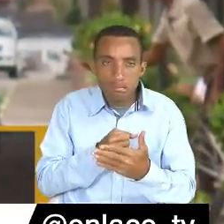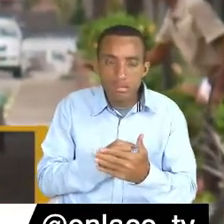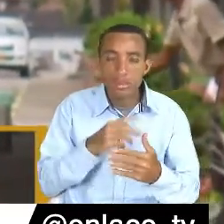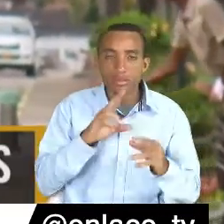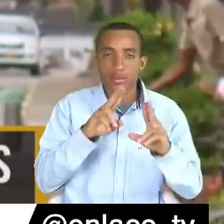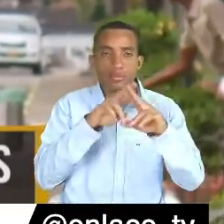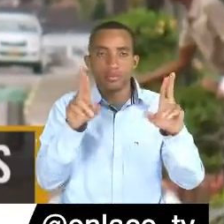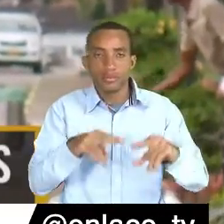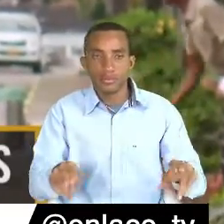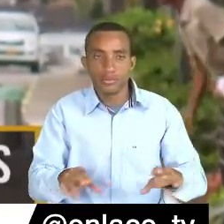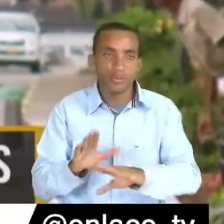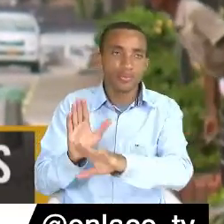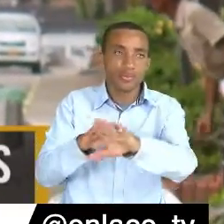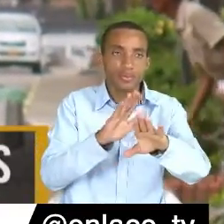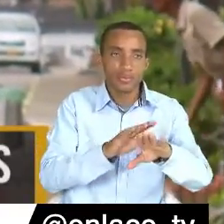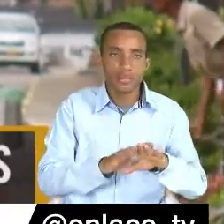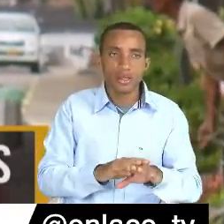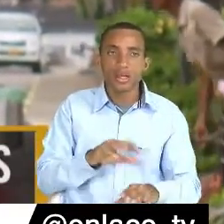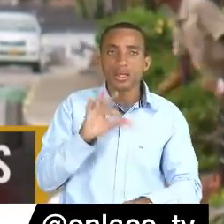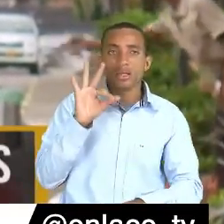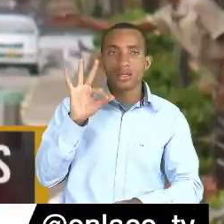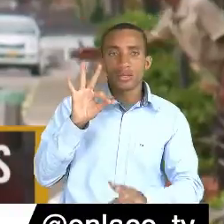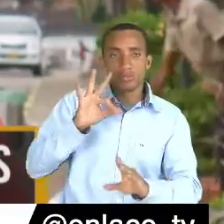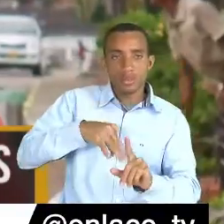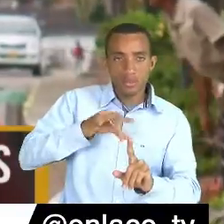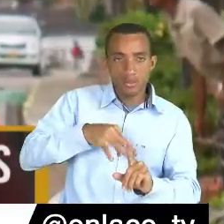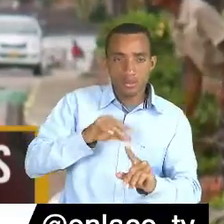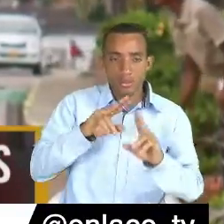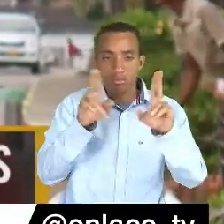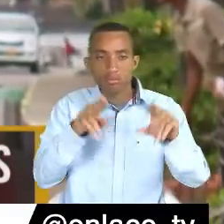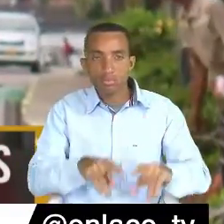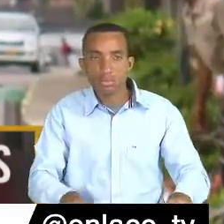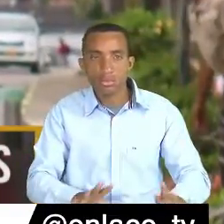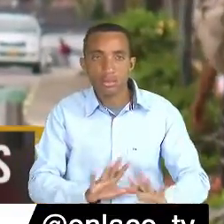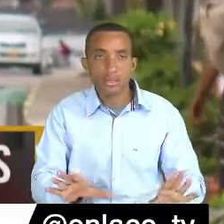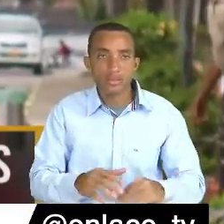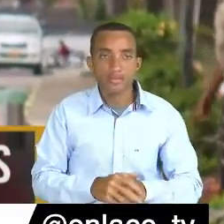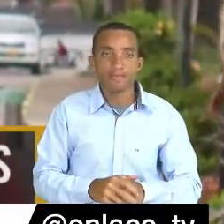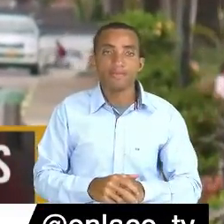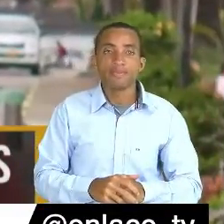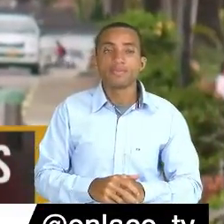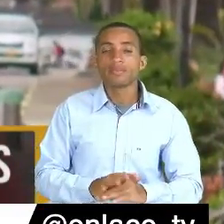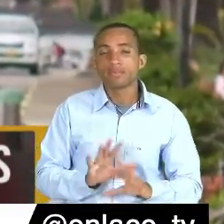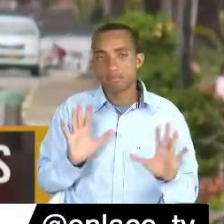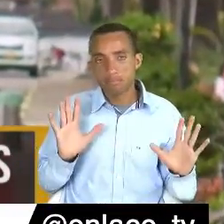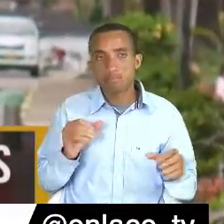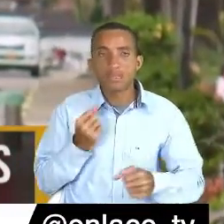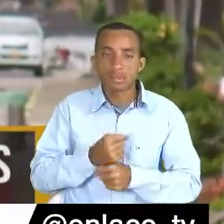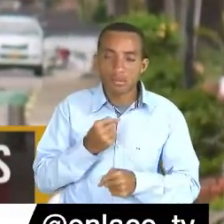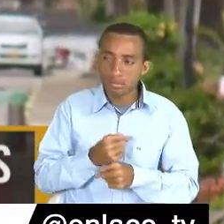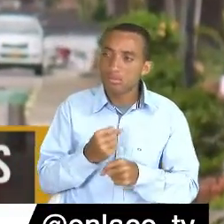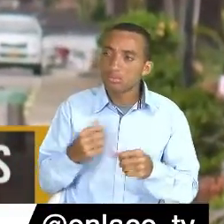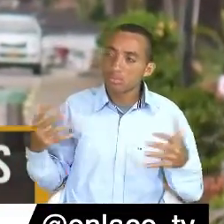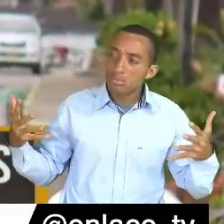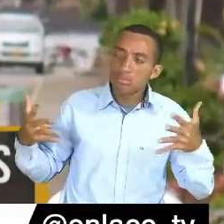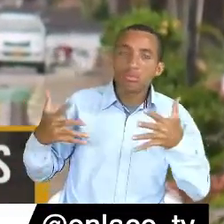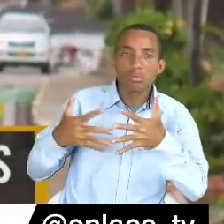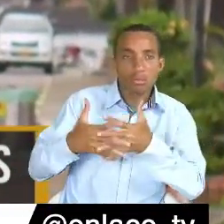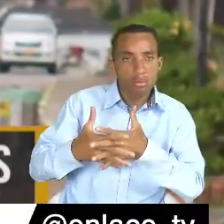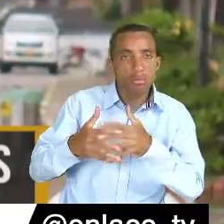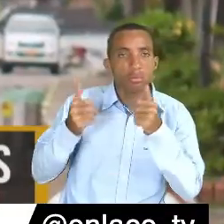lleva menos de 3 meses de haberse conformado. Hasta el momento pues tenemos un clima de trabajo articulado. Esperamos